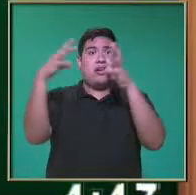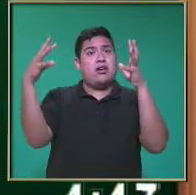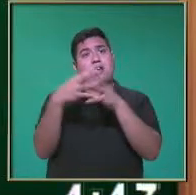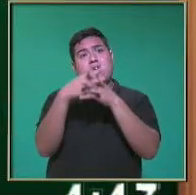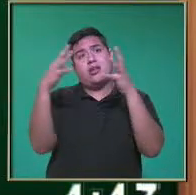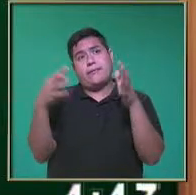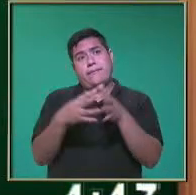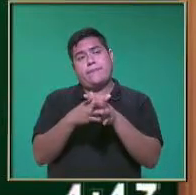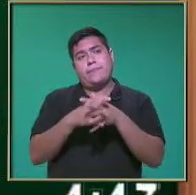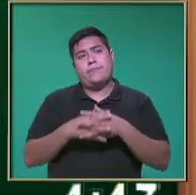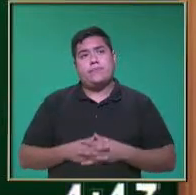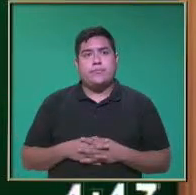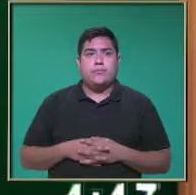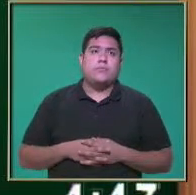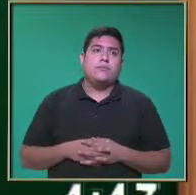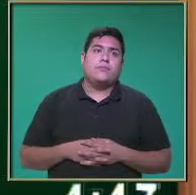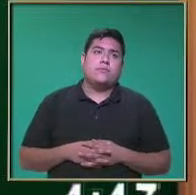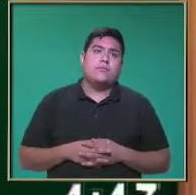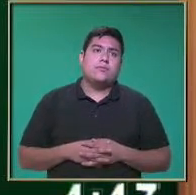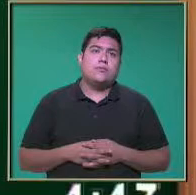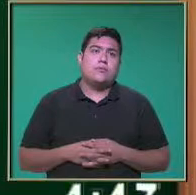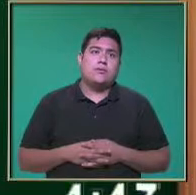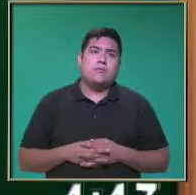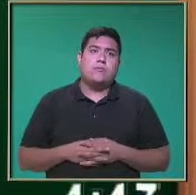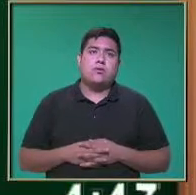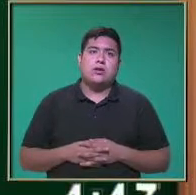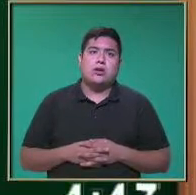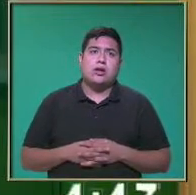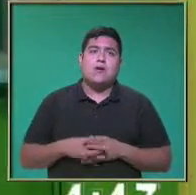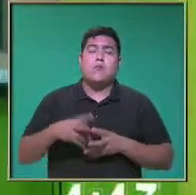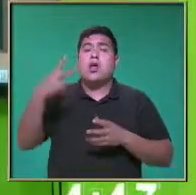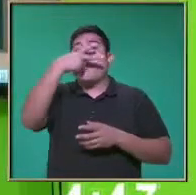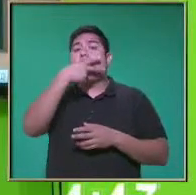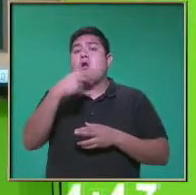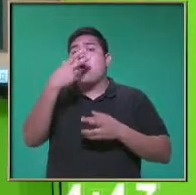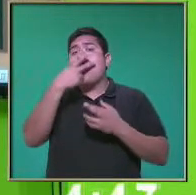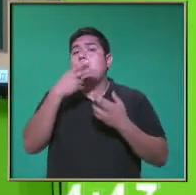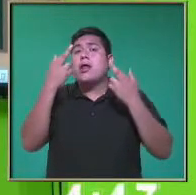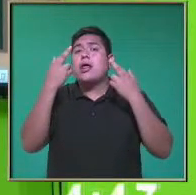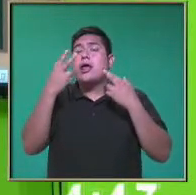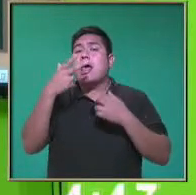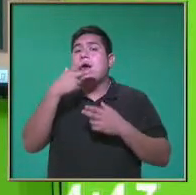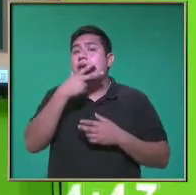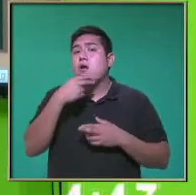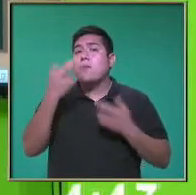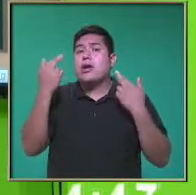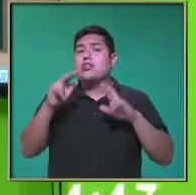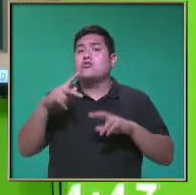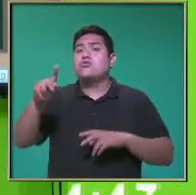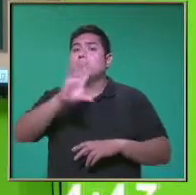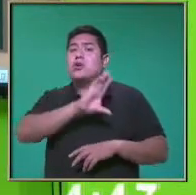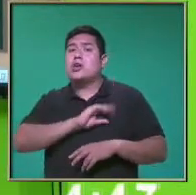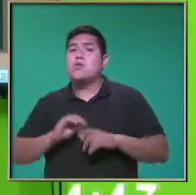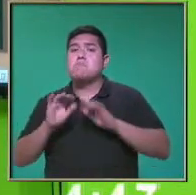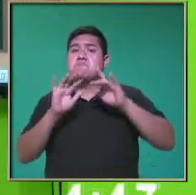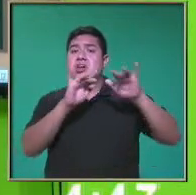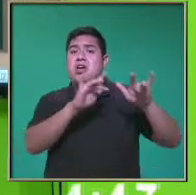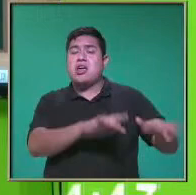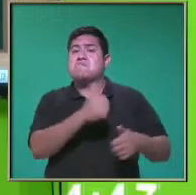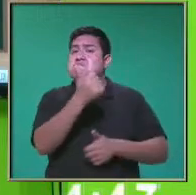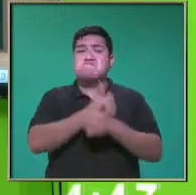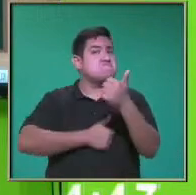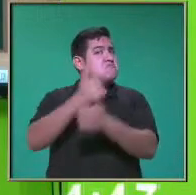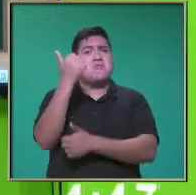tiempo. And at the end we have, why did the farmer's son not go to war? ¿Por qué el hijo del granjero no fue a la guerra? Una razón